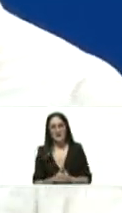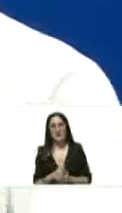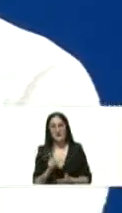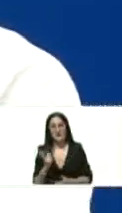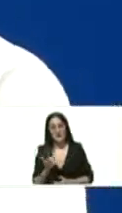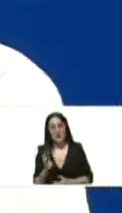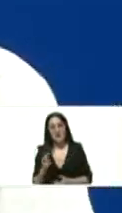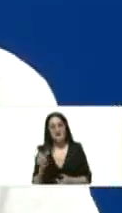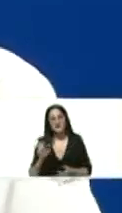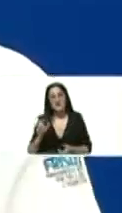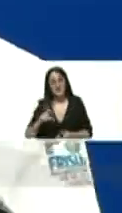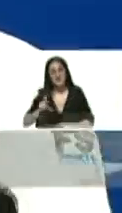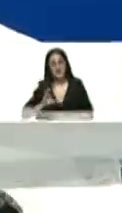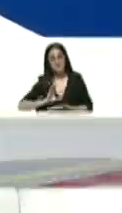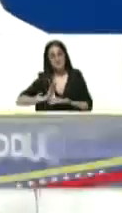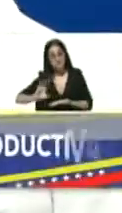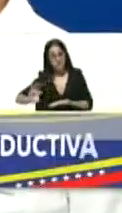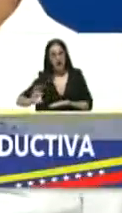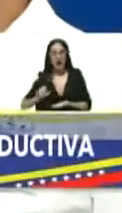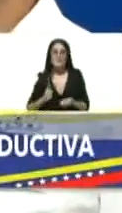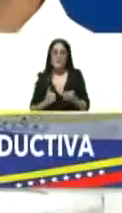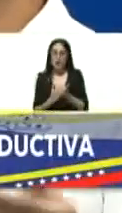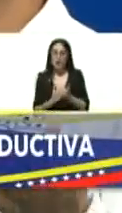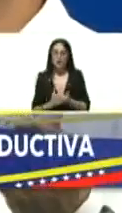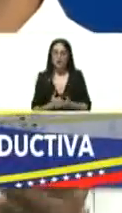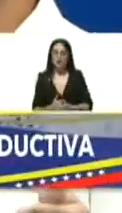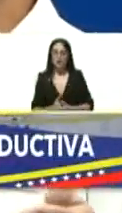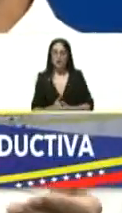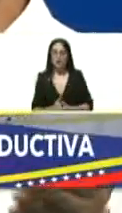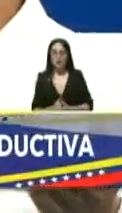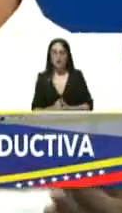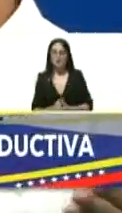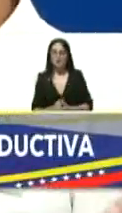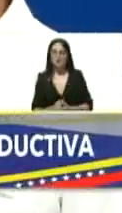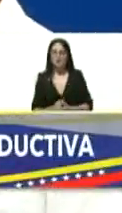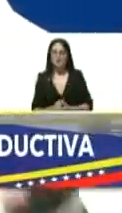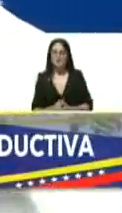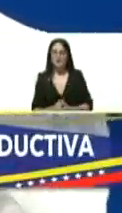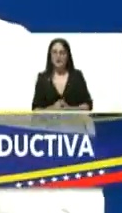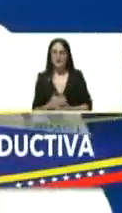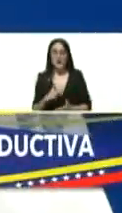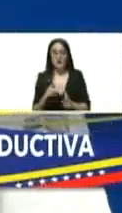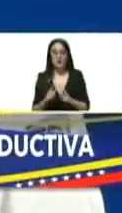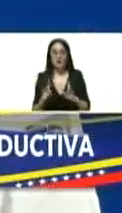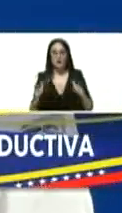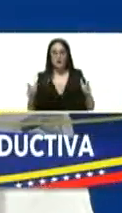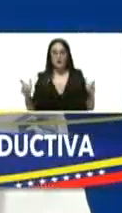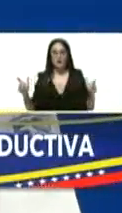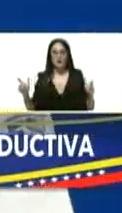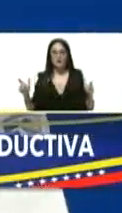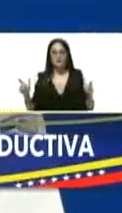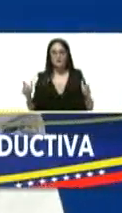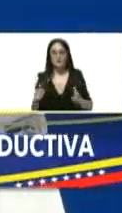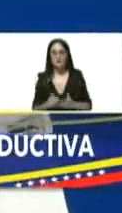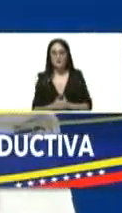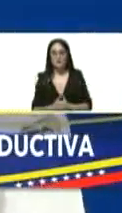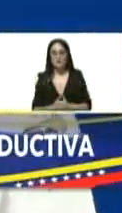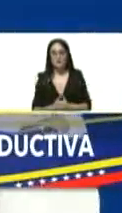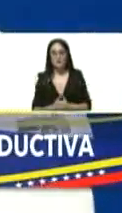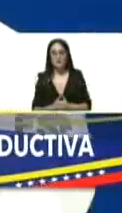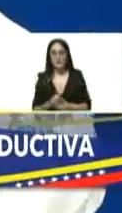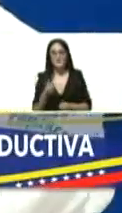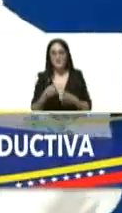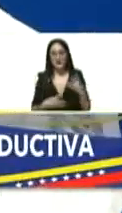ese financiamiento, ese apoyo técnico para que podamos industrializar todas esas materias